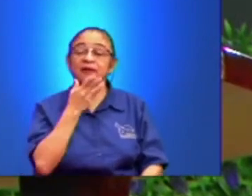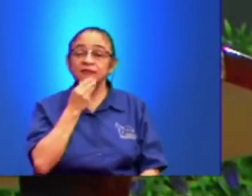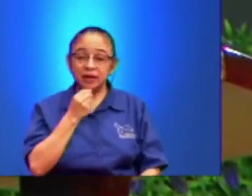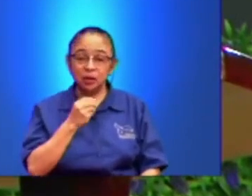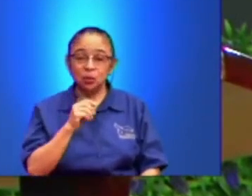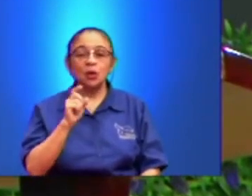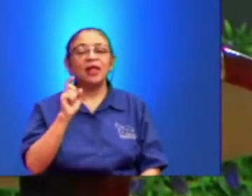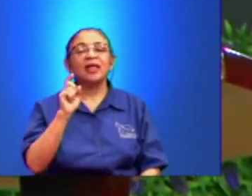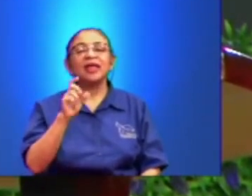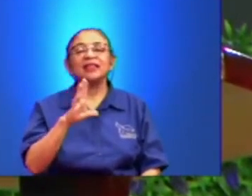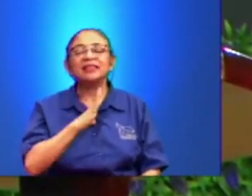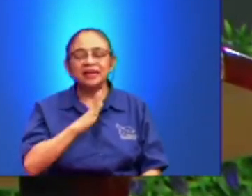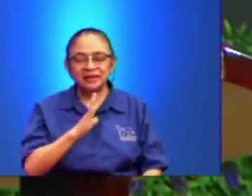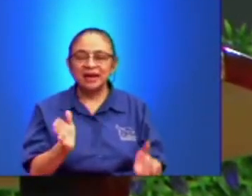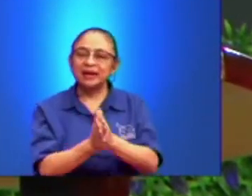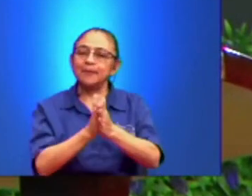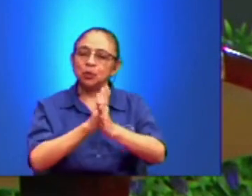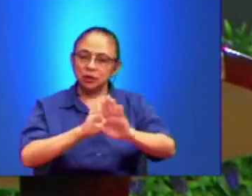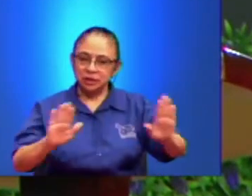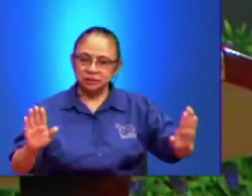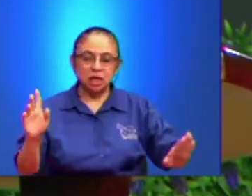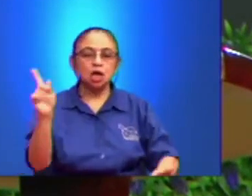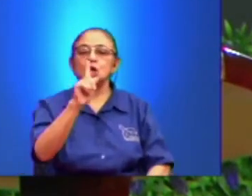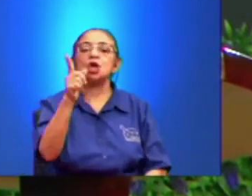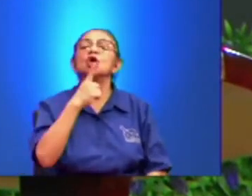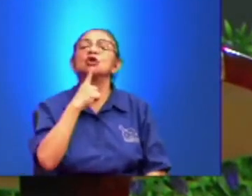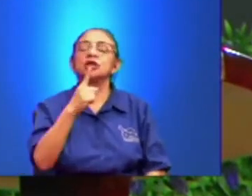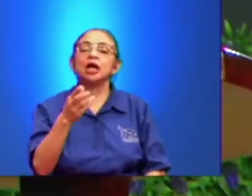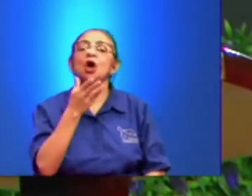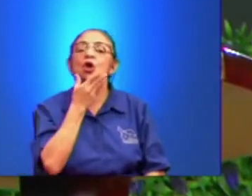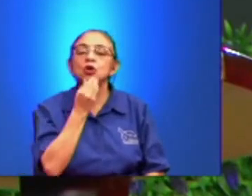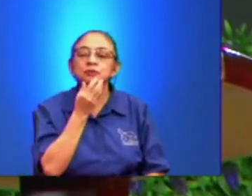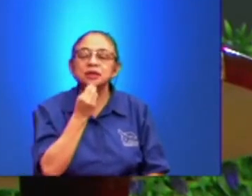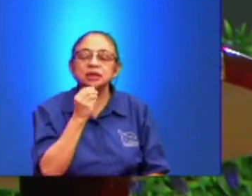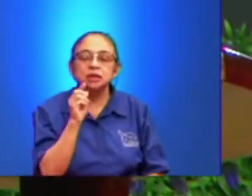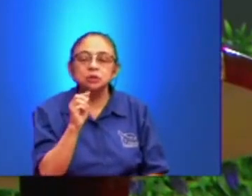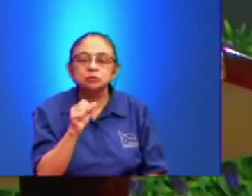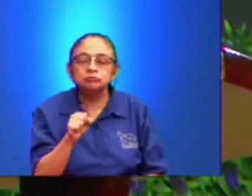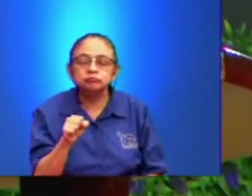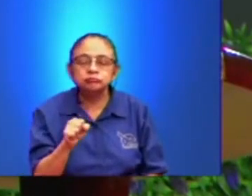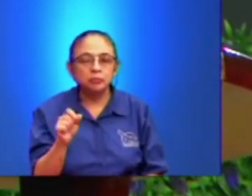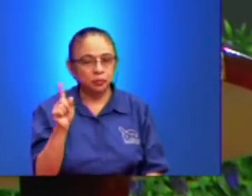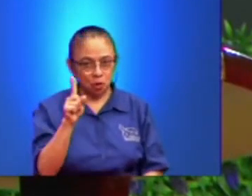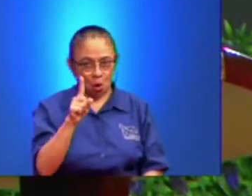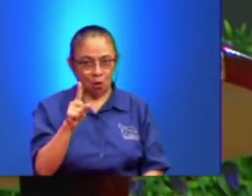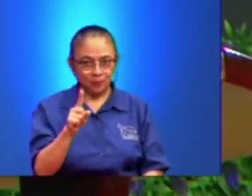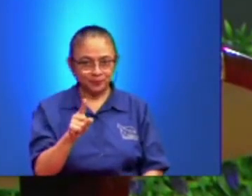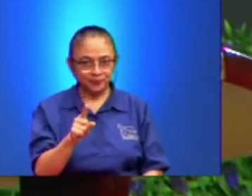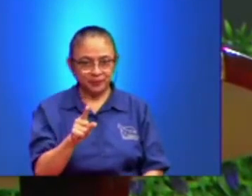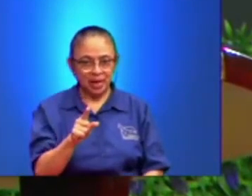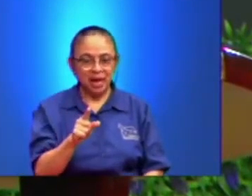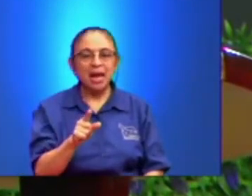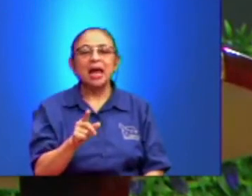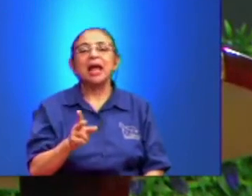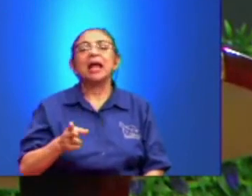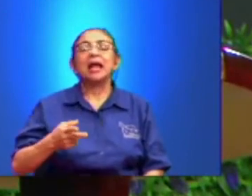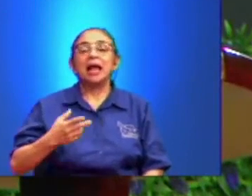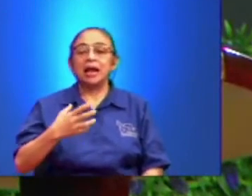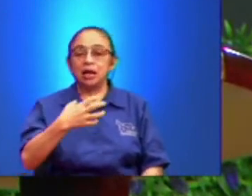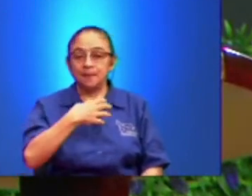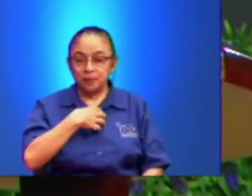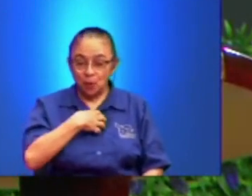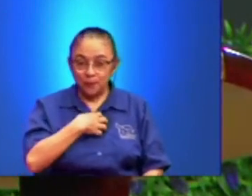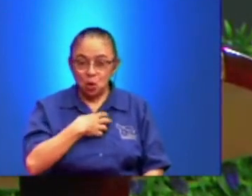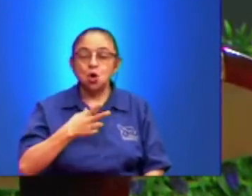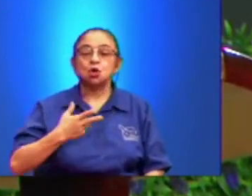estoy diciendo no estoy diciendo los viejos sino el hombre que está en todos nosotros antes del